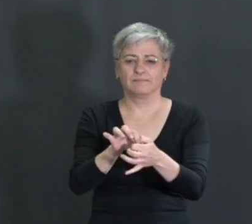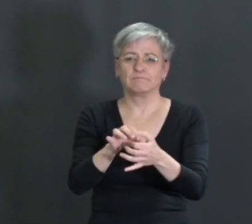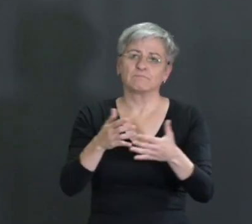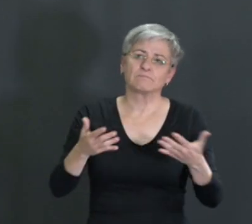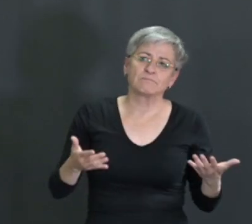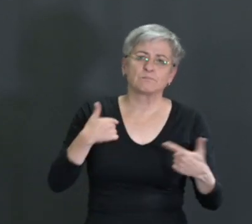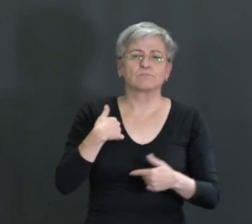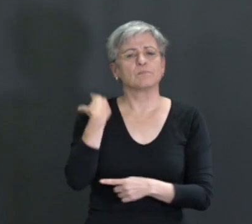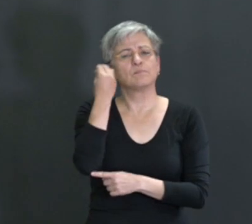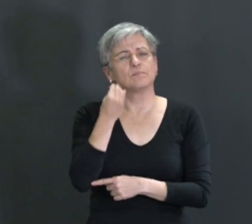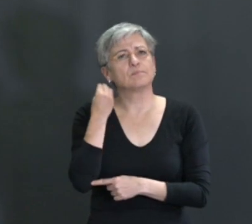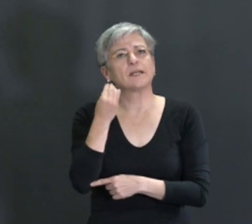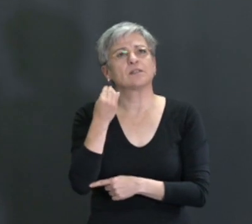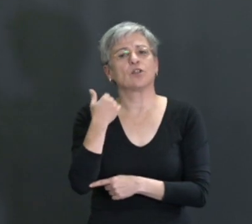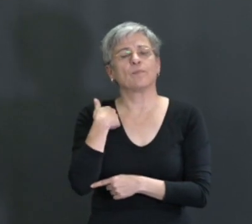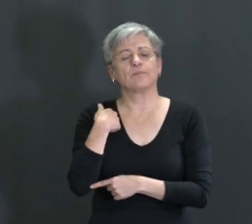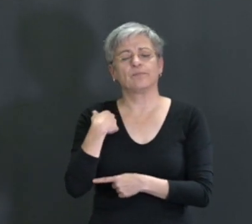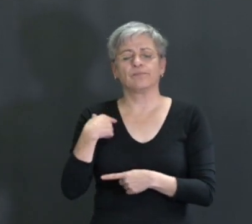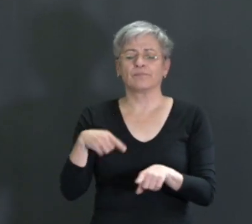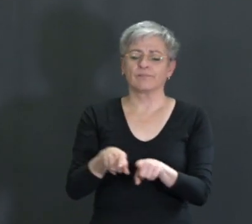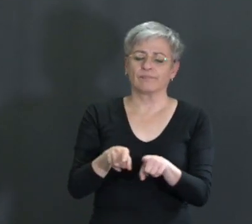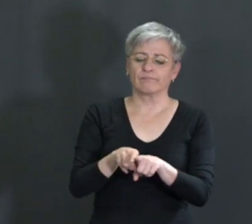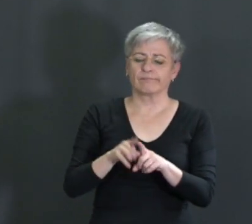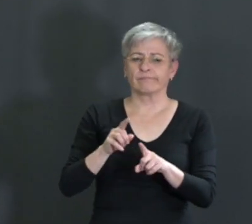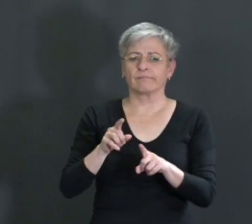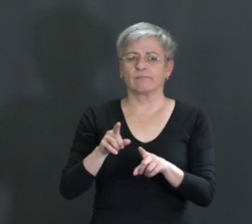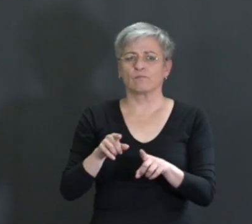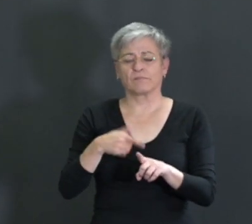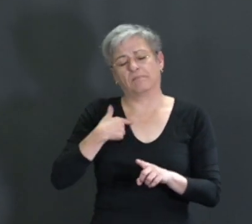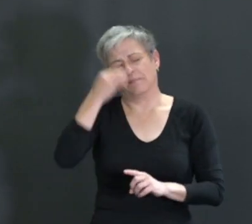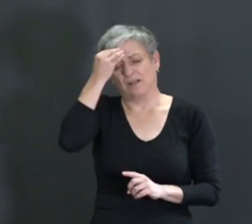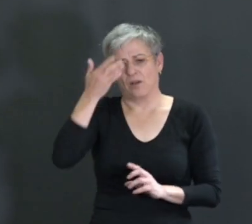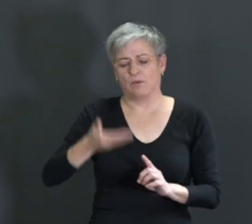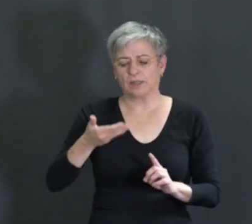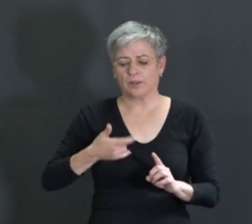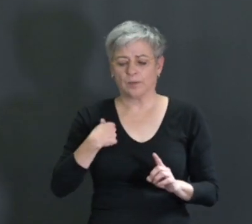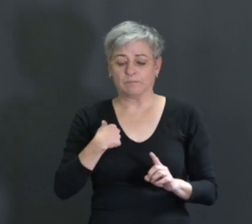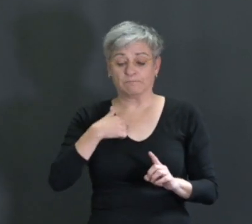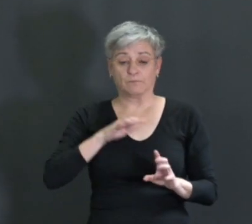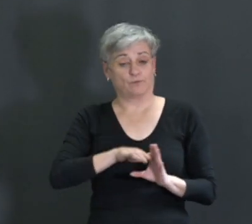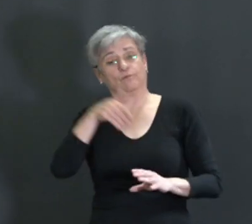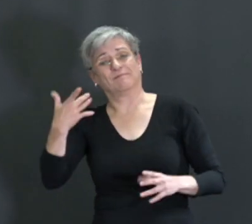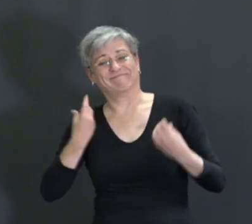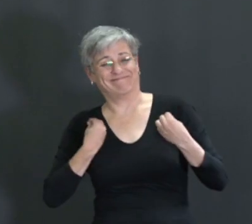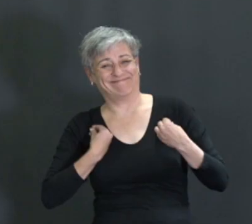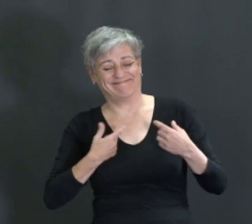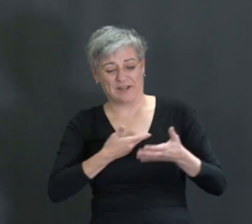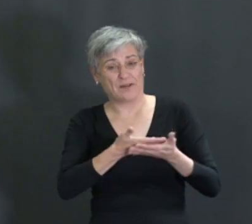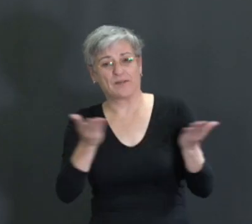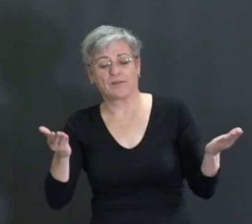Yo creo que hay que lograr ese trabajo, y eso es importante como ciudadano externo, todas